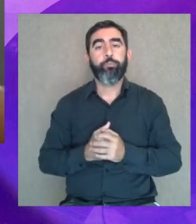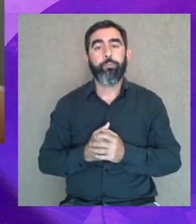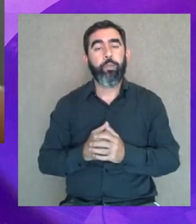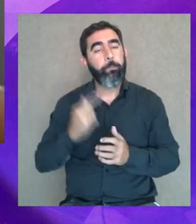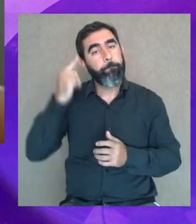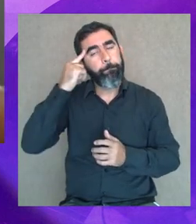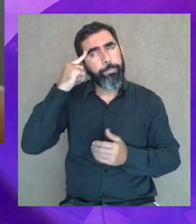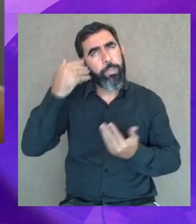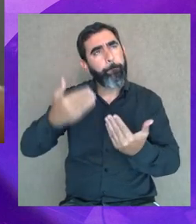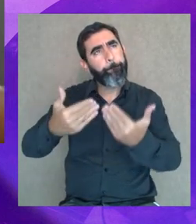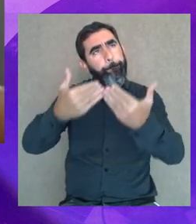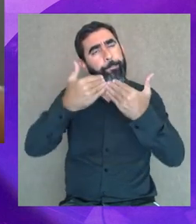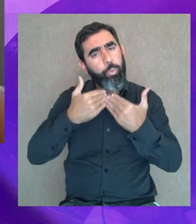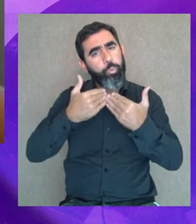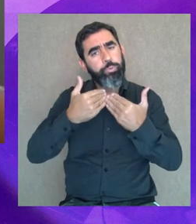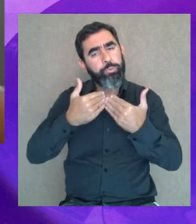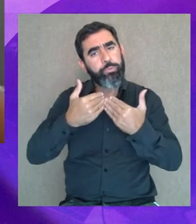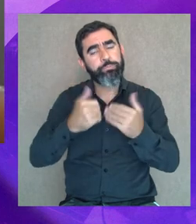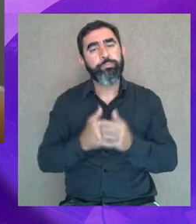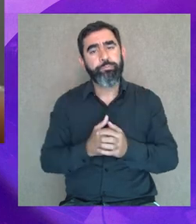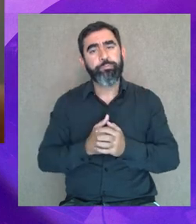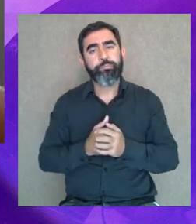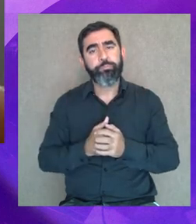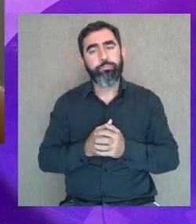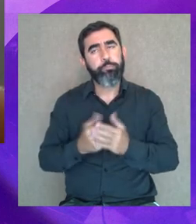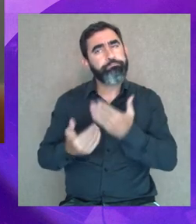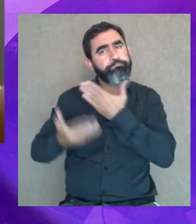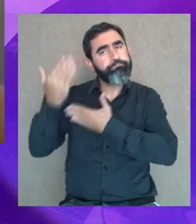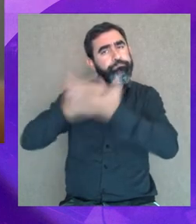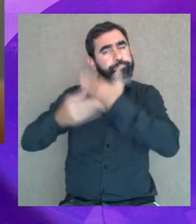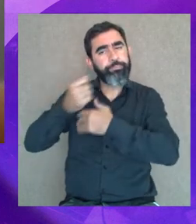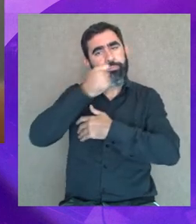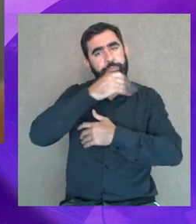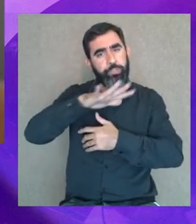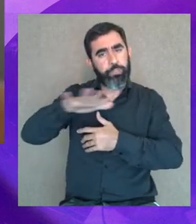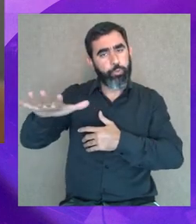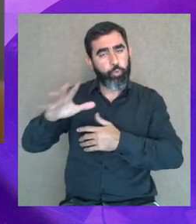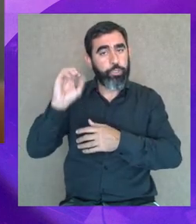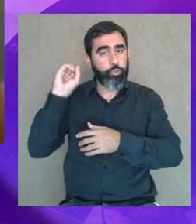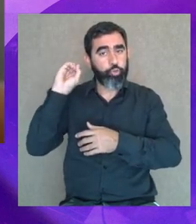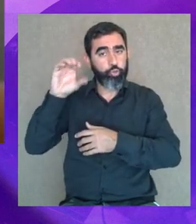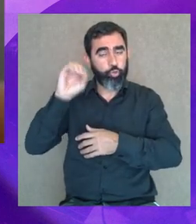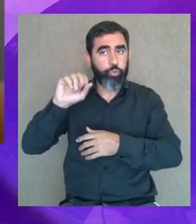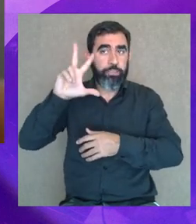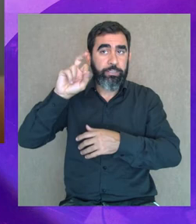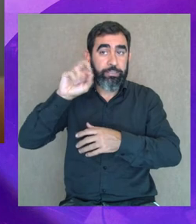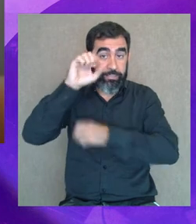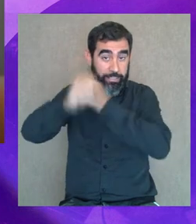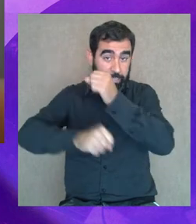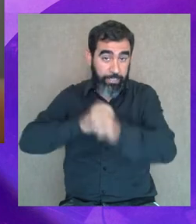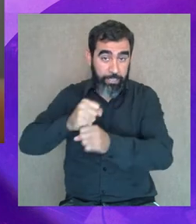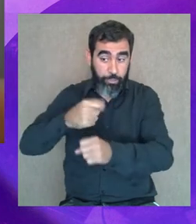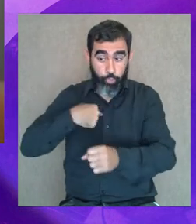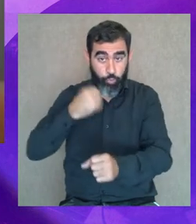pensando en esta pregunta y un poco como diciendo para atrás en mi historia en la en el sobre que hace más de 30 años